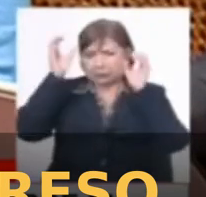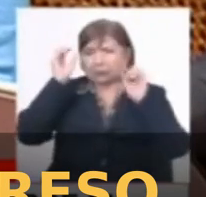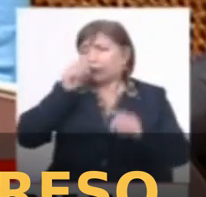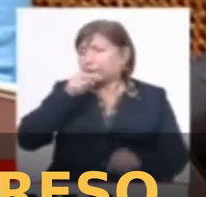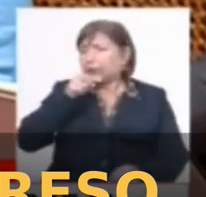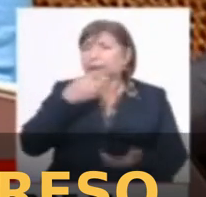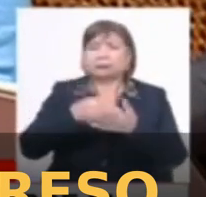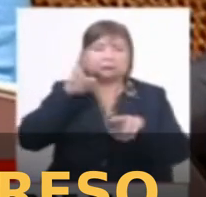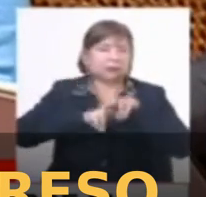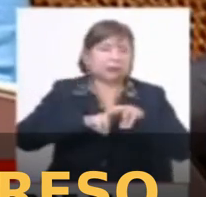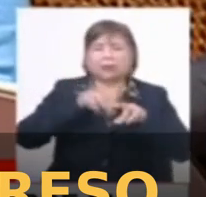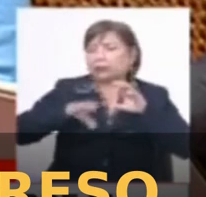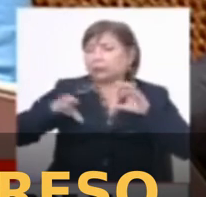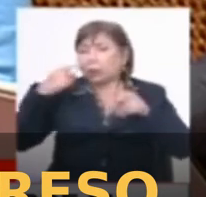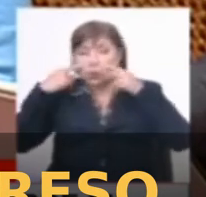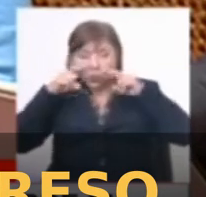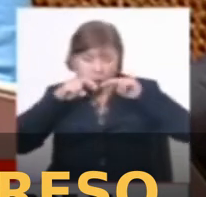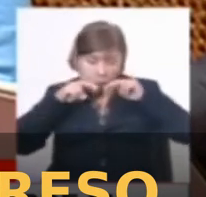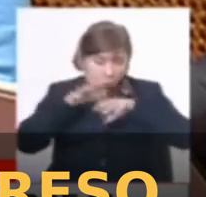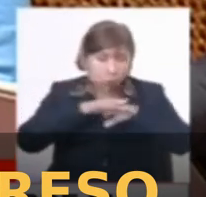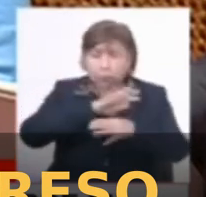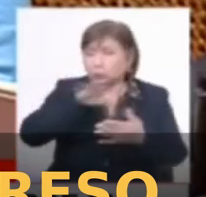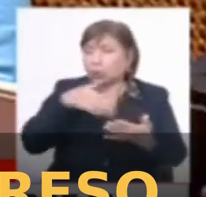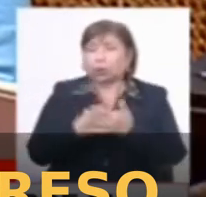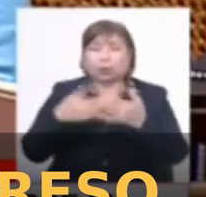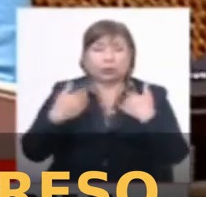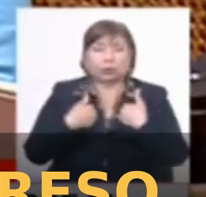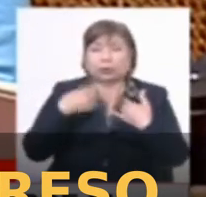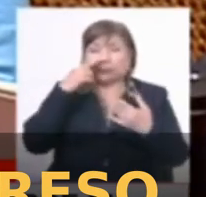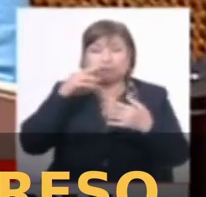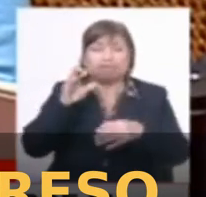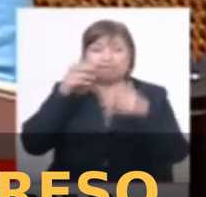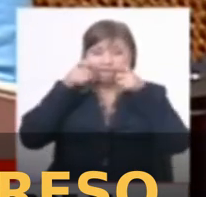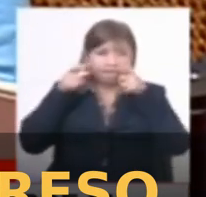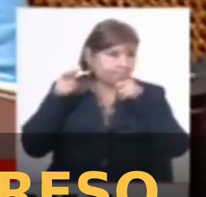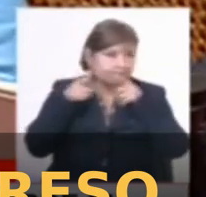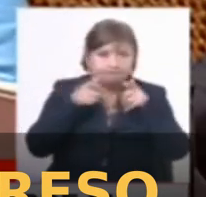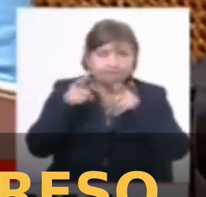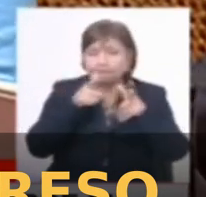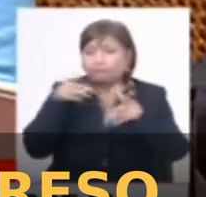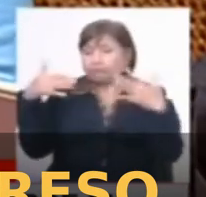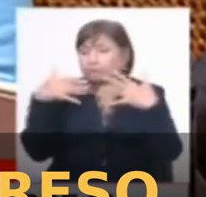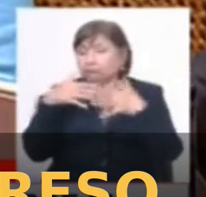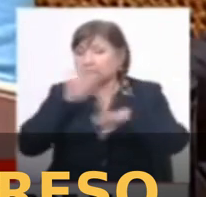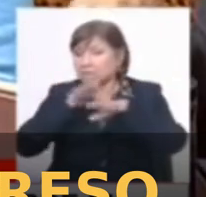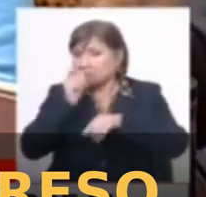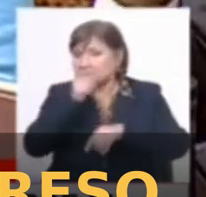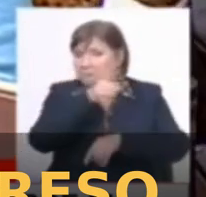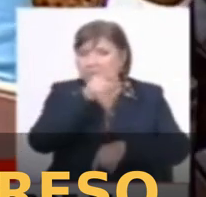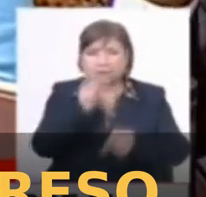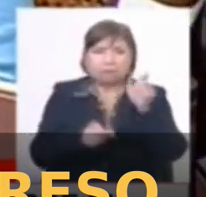la CIA, la DEA, la investigación y todo lo que tiene que ver con la inteligencia para manejar, asustar, amedrentar a la